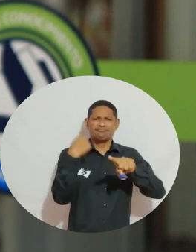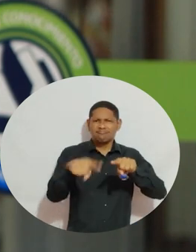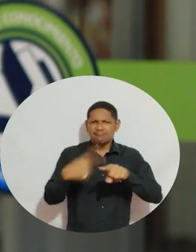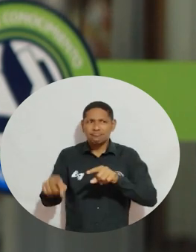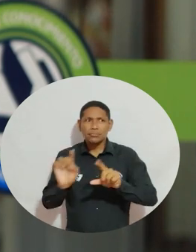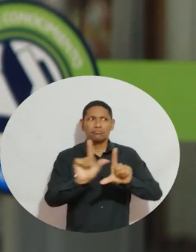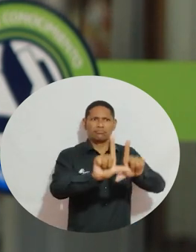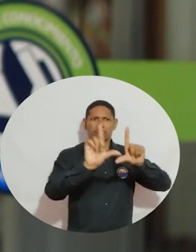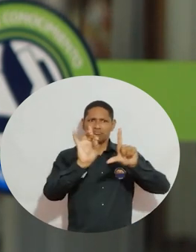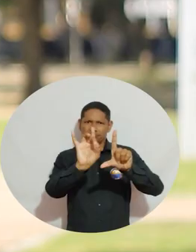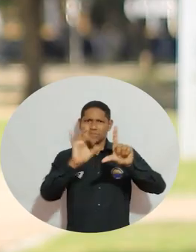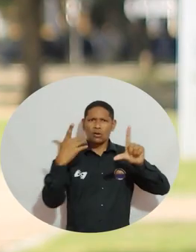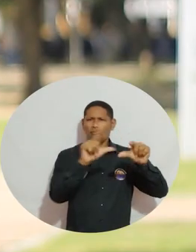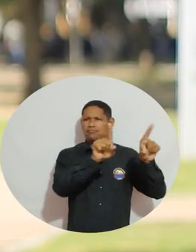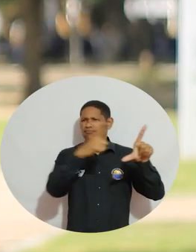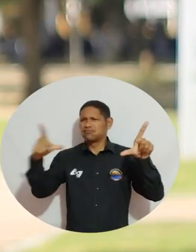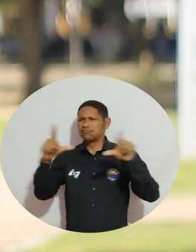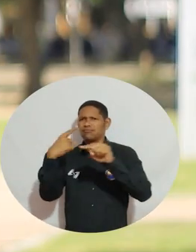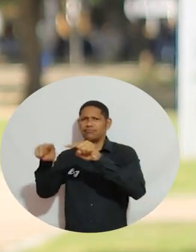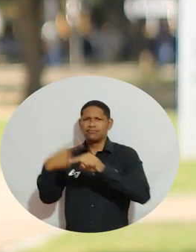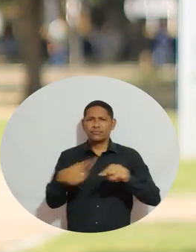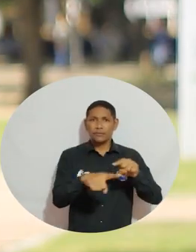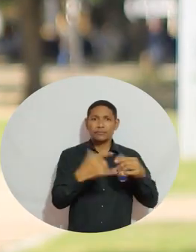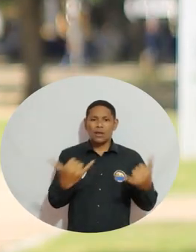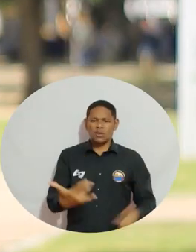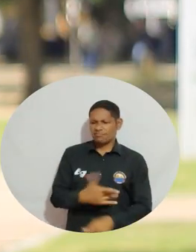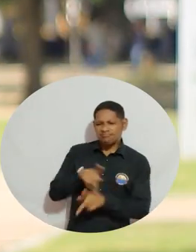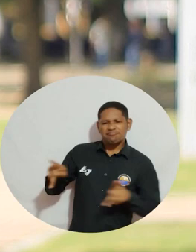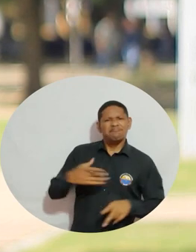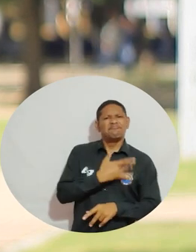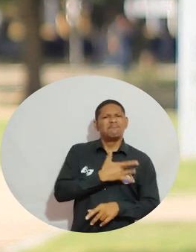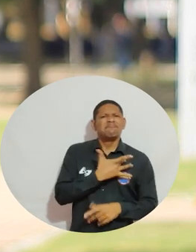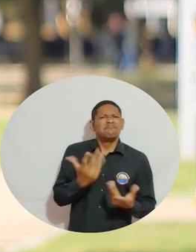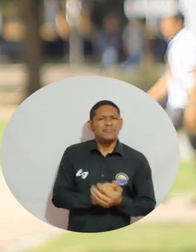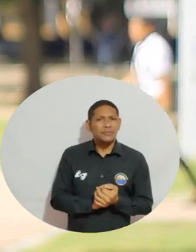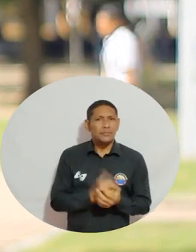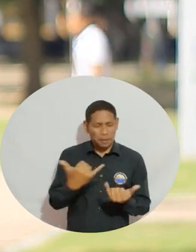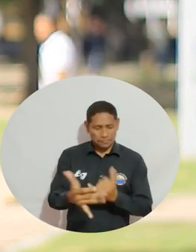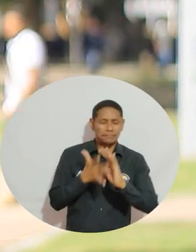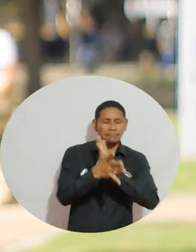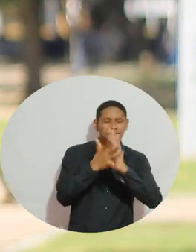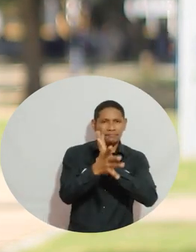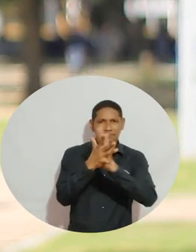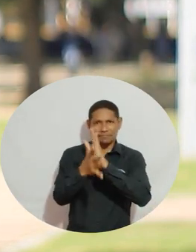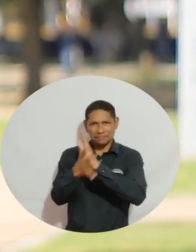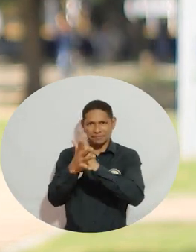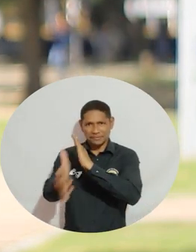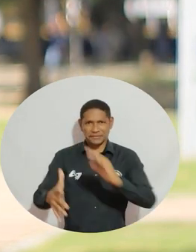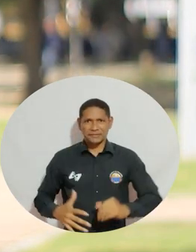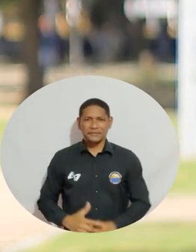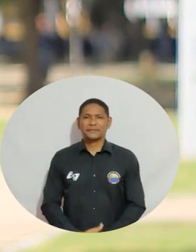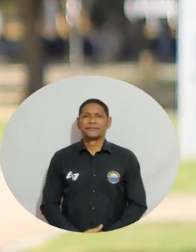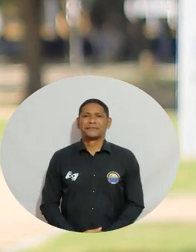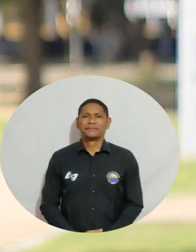apoyo en las plataformas virtuales. Conozcamos reacciones sobre el simposio Currículo y Políticas Educativas, Política y Gestión Educativa